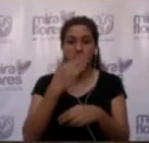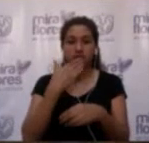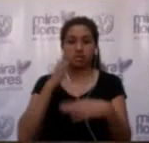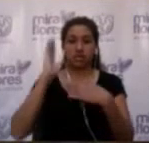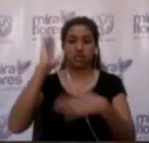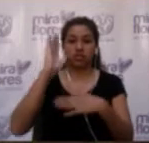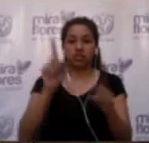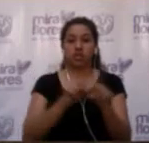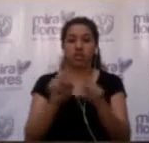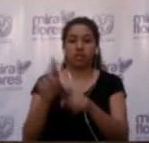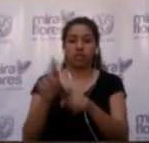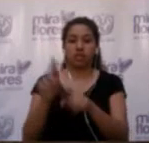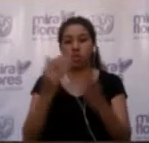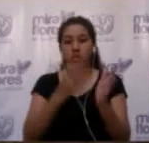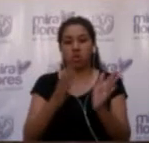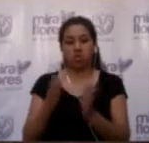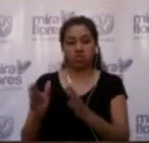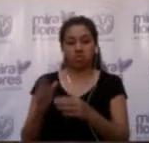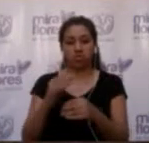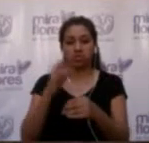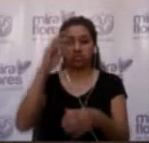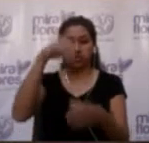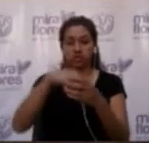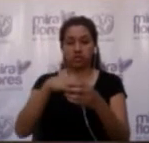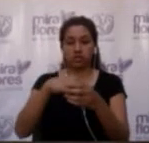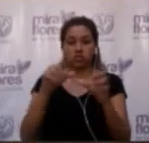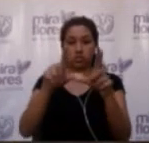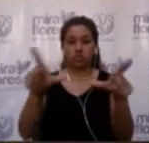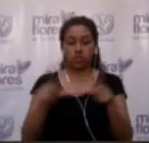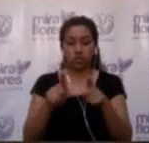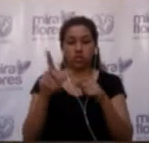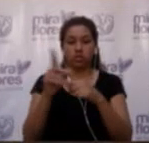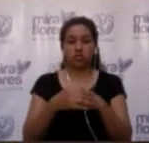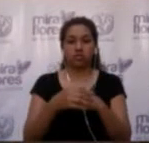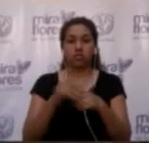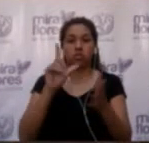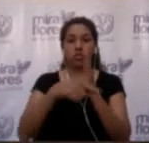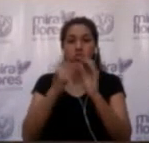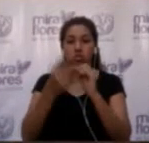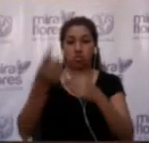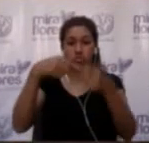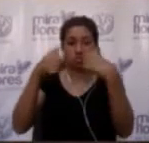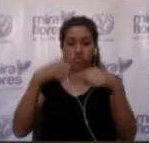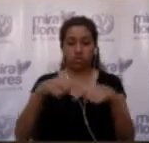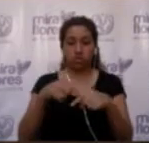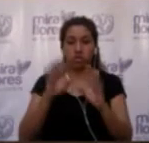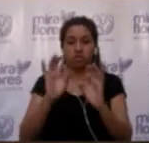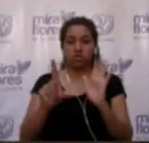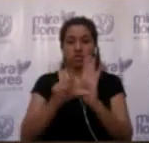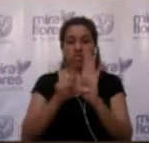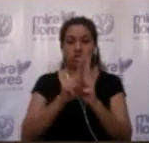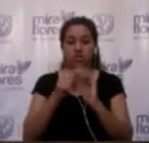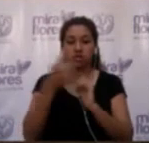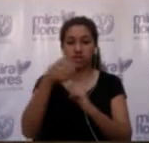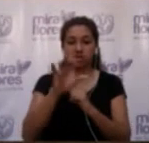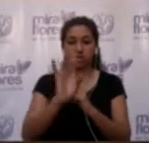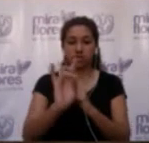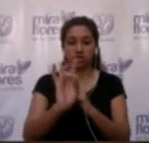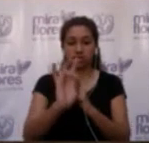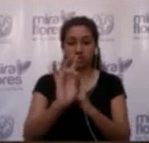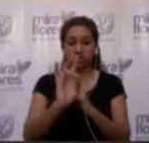y en las demás actividades a ejecutarse en dicho evento, reincorporándose en sus funciones conforme a ley desde el 17 de abril del